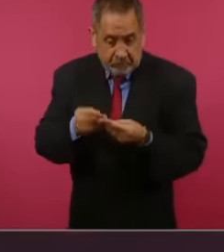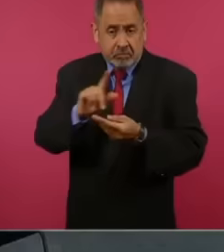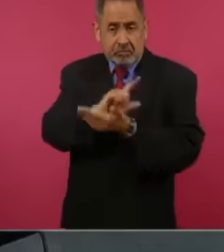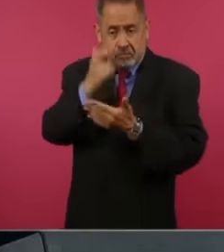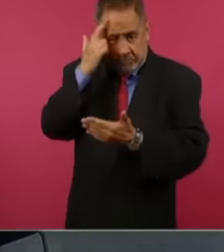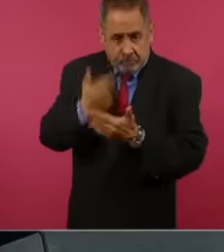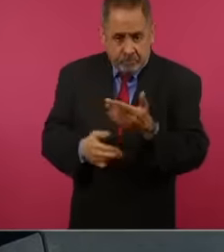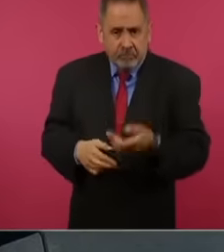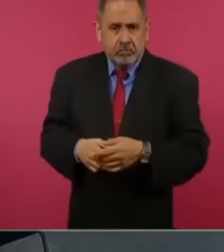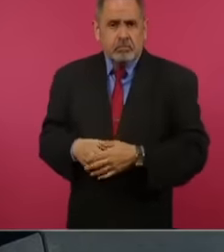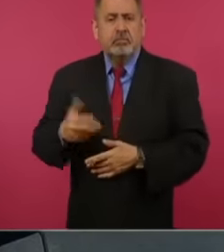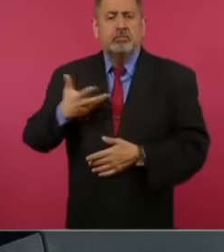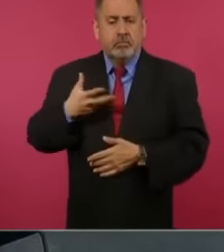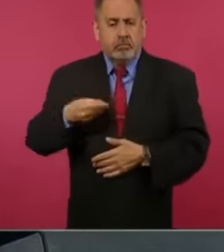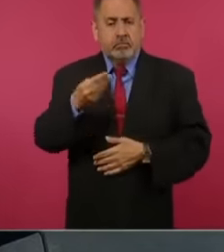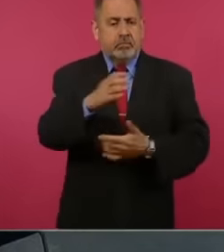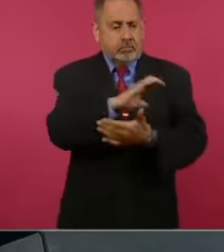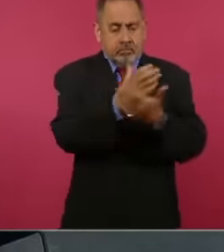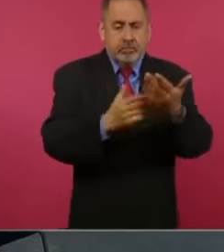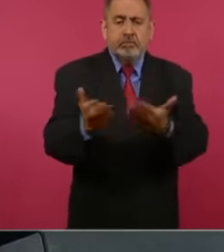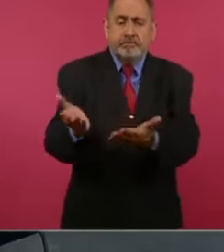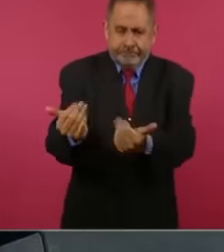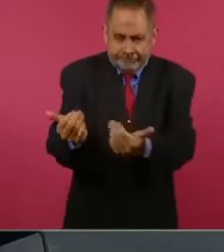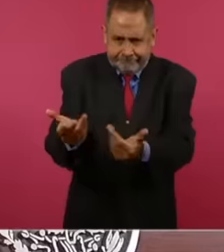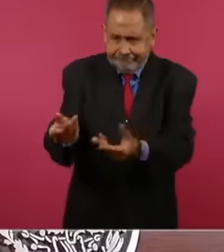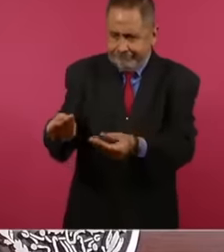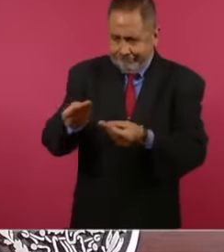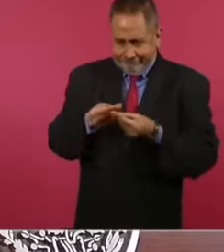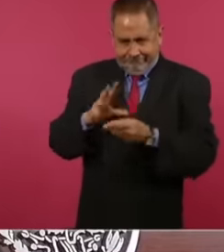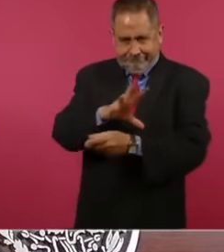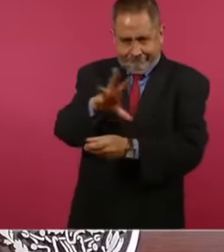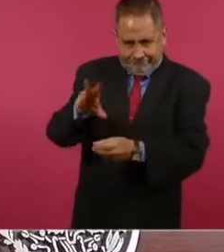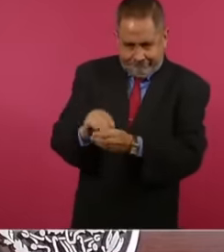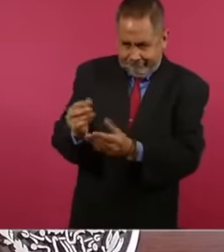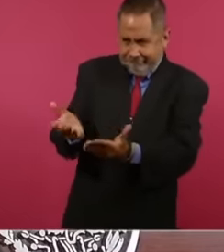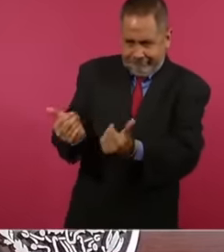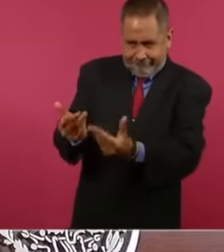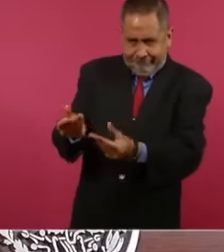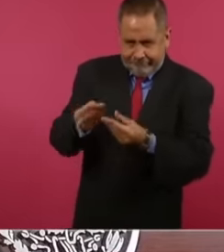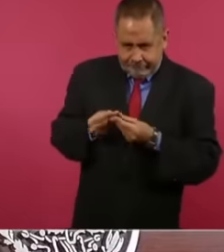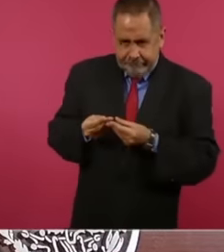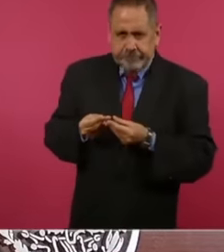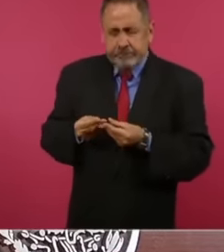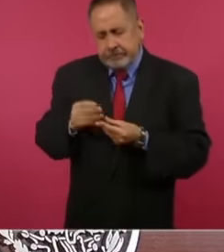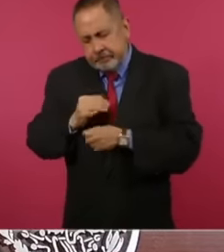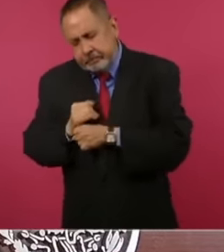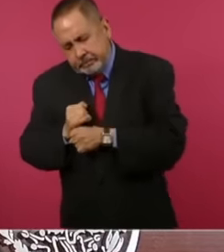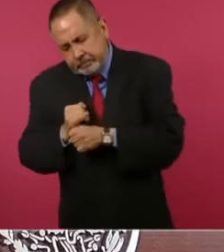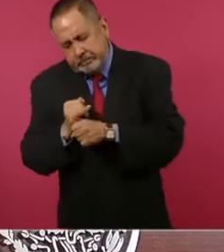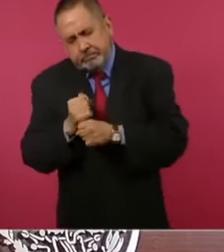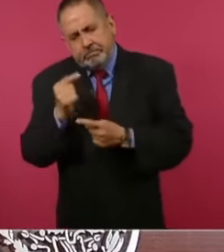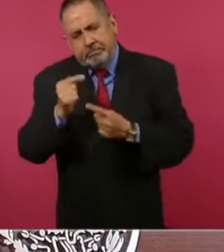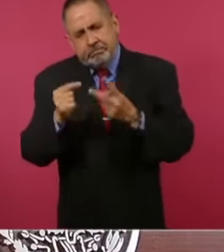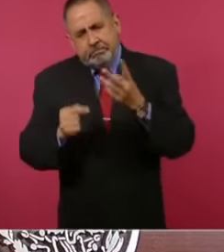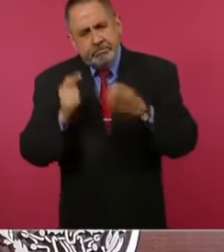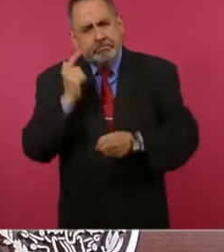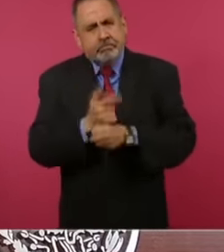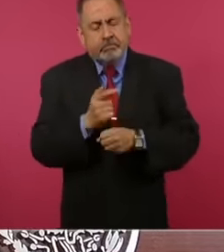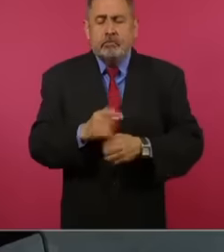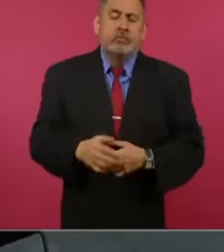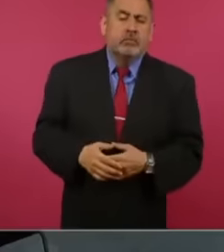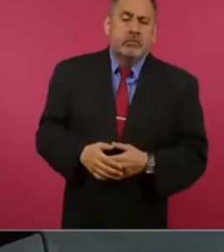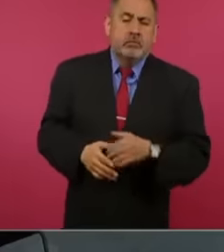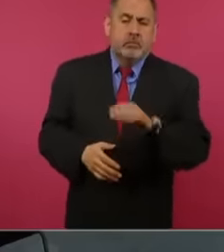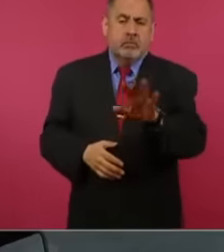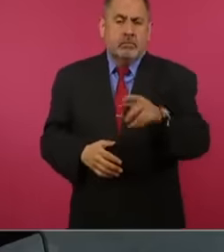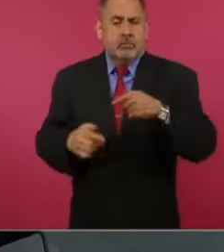los contratos. Por eso, que le dio a su esposo. Entrega toda la información, se hace una investigación. No, presidente, no,